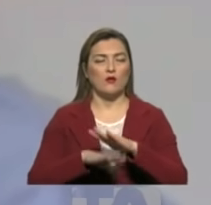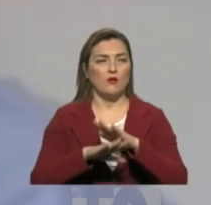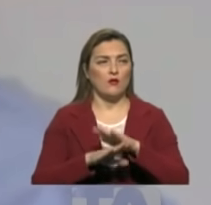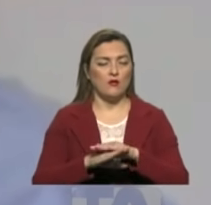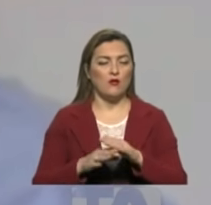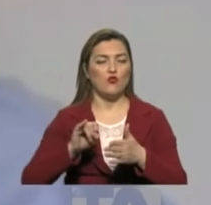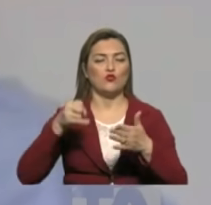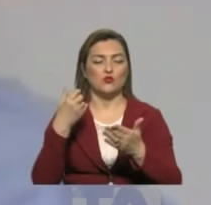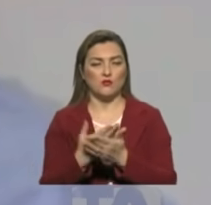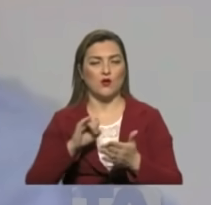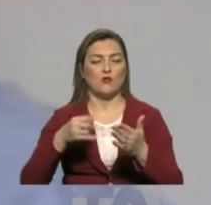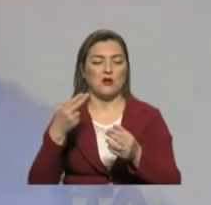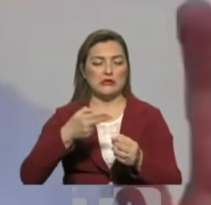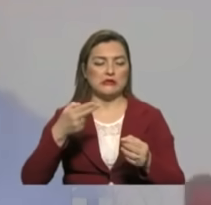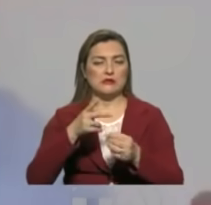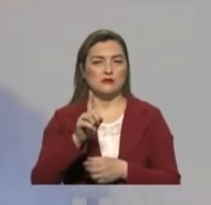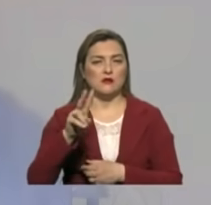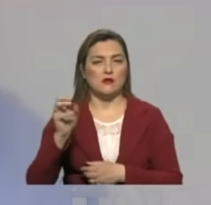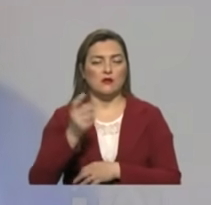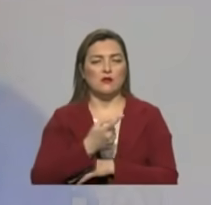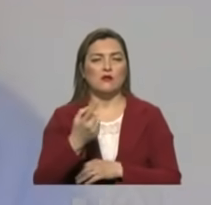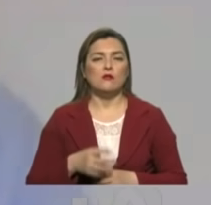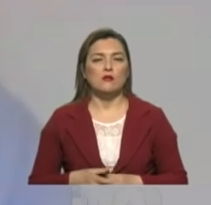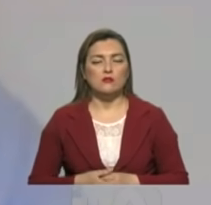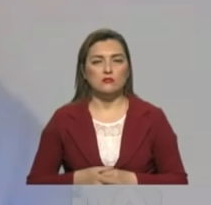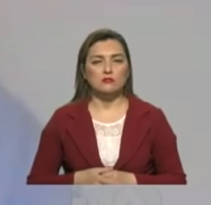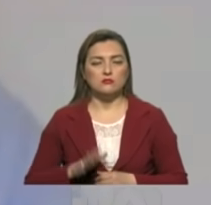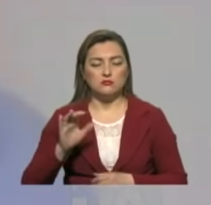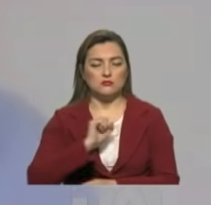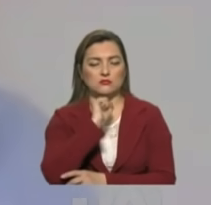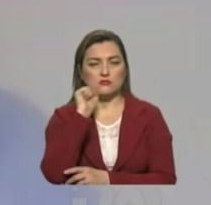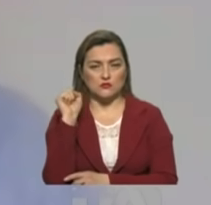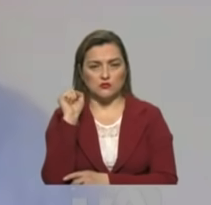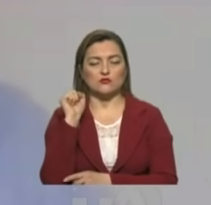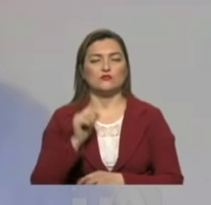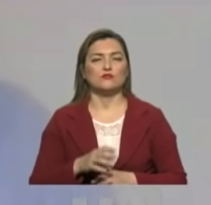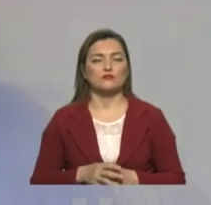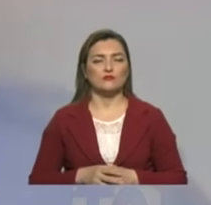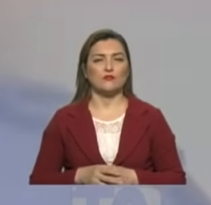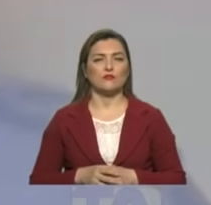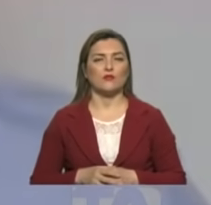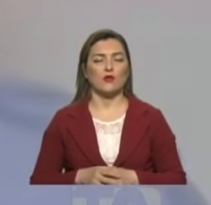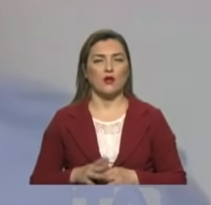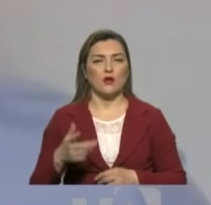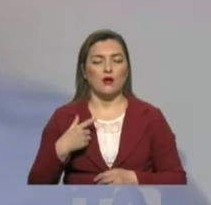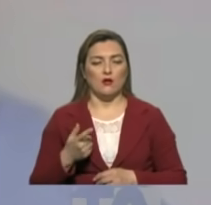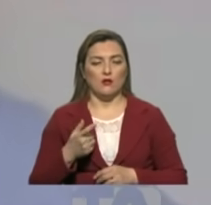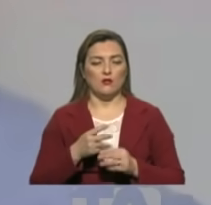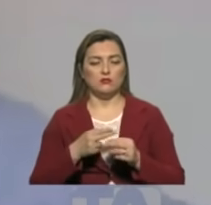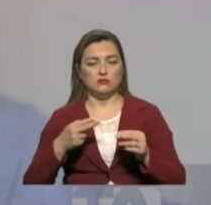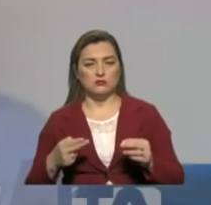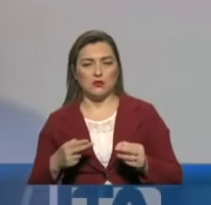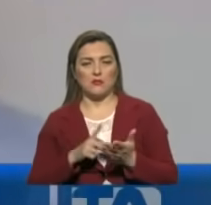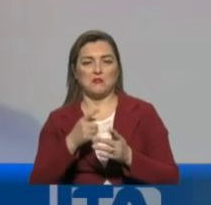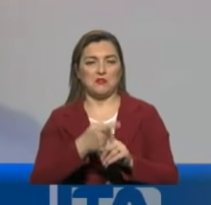ejercicio del cargo por 120 días, bajo el supuesto de que ejerza su derecho a vacaciones y de licencia sin remuneración. No hay ningún otro mecanismo a través